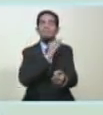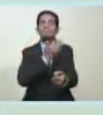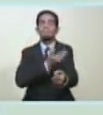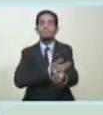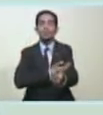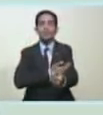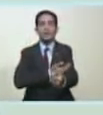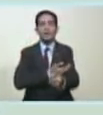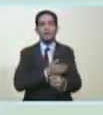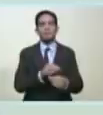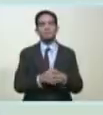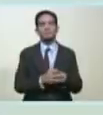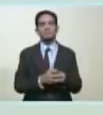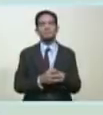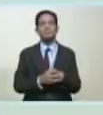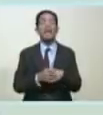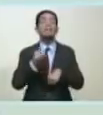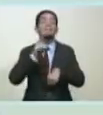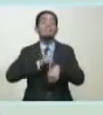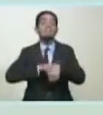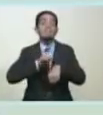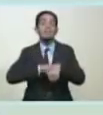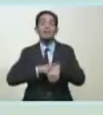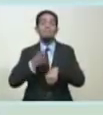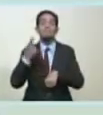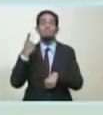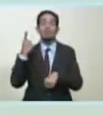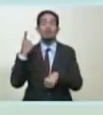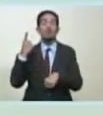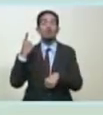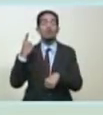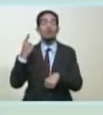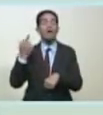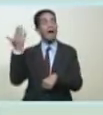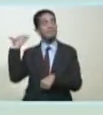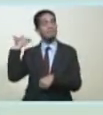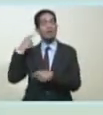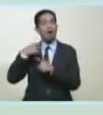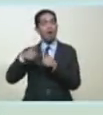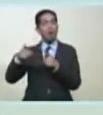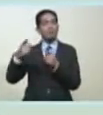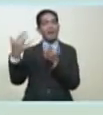Unidos. El tiempo de la doctrina Monroe se acabó.